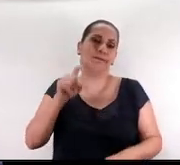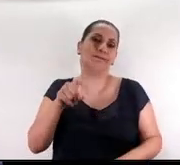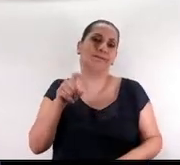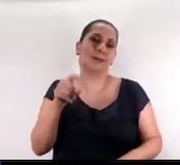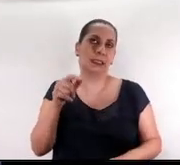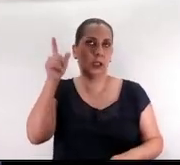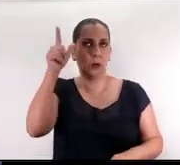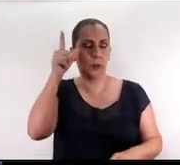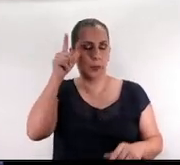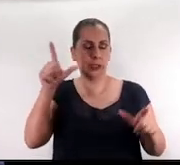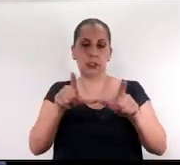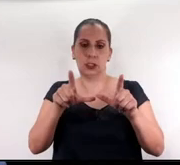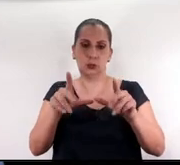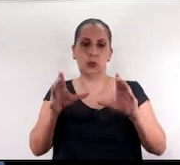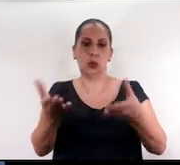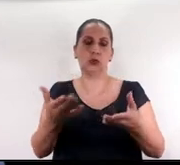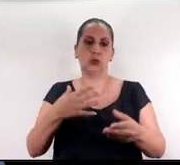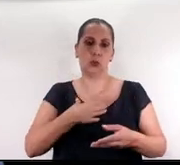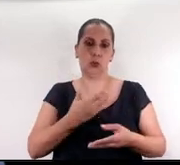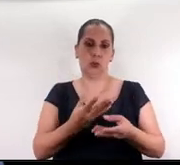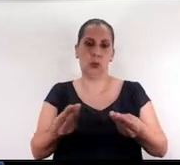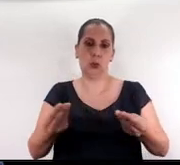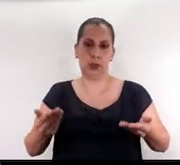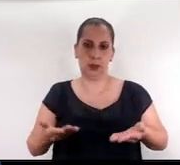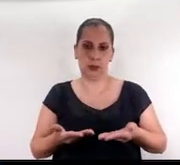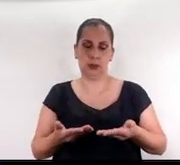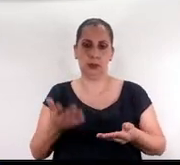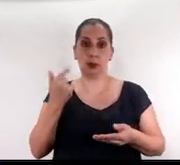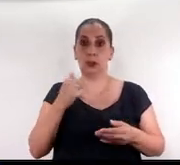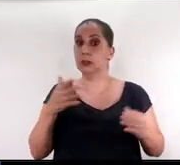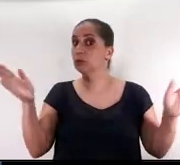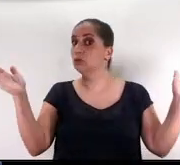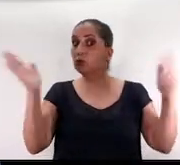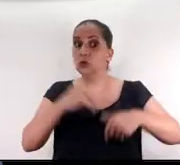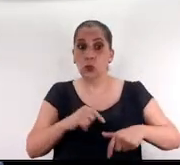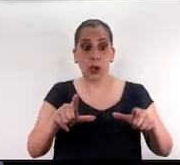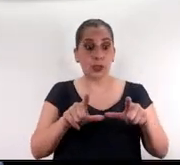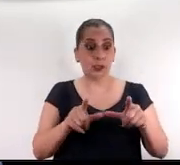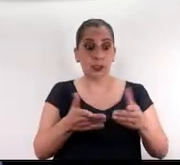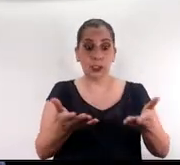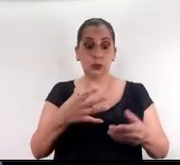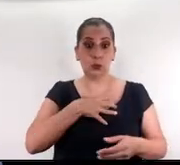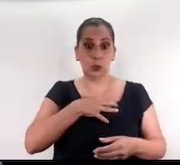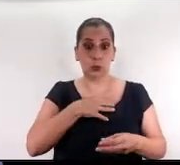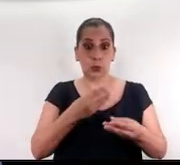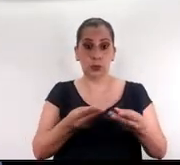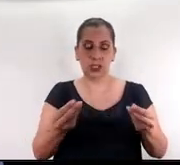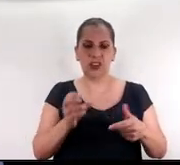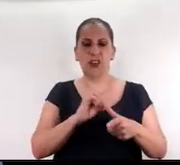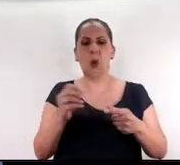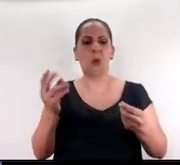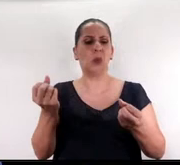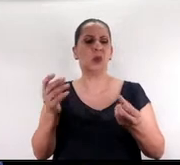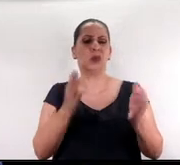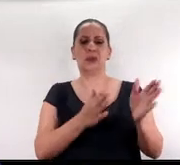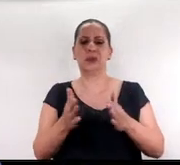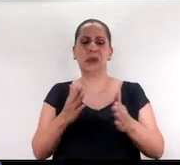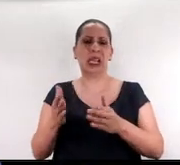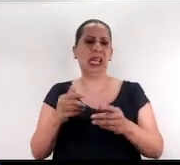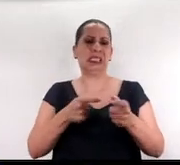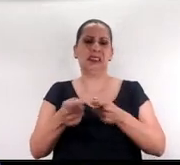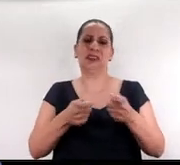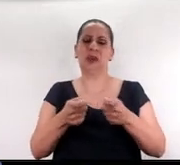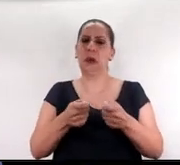de la titulación, porque la titulación, la ausencia de titulación y algunos planes reguladores excesivos,